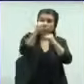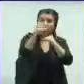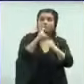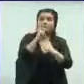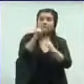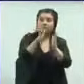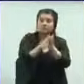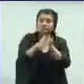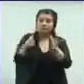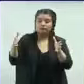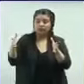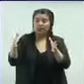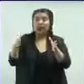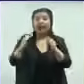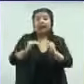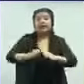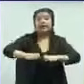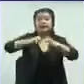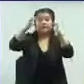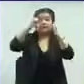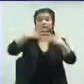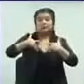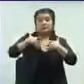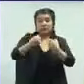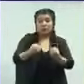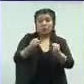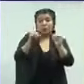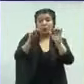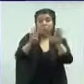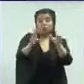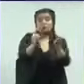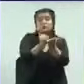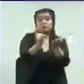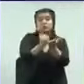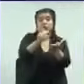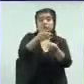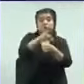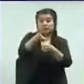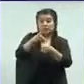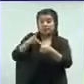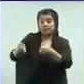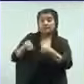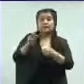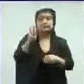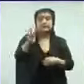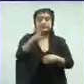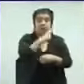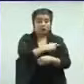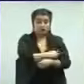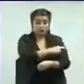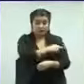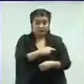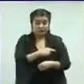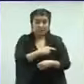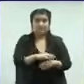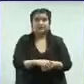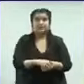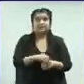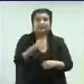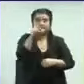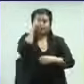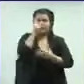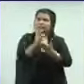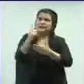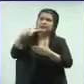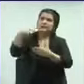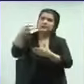de edificios de salud, 8 institutos regionales y 3 hospitales. Y para, creo que lo tenemos en la